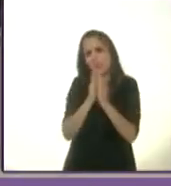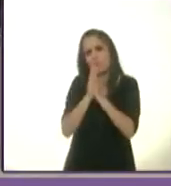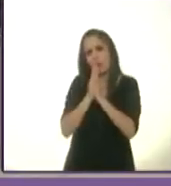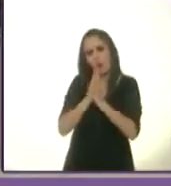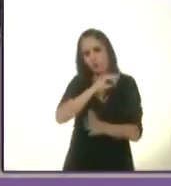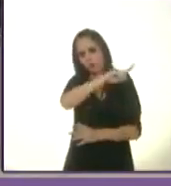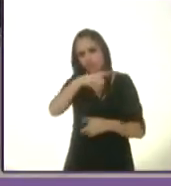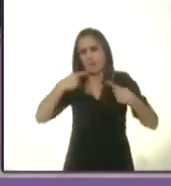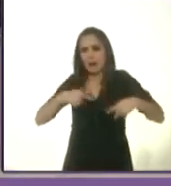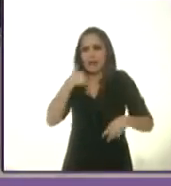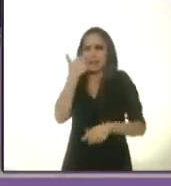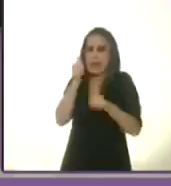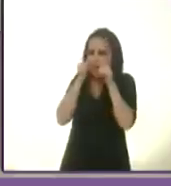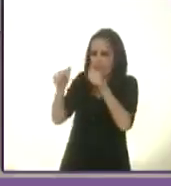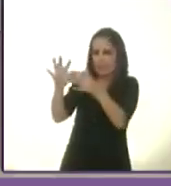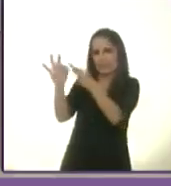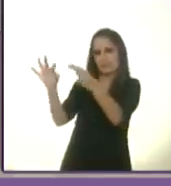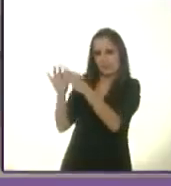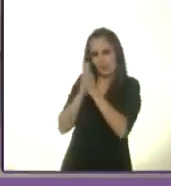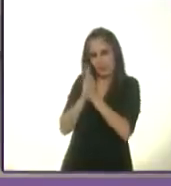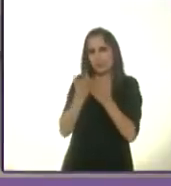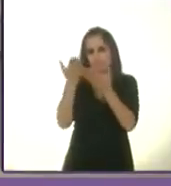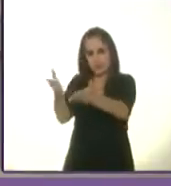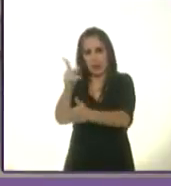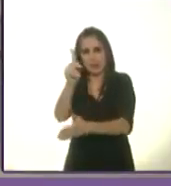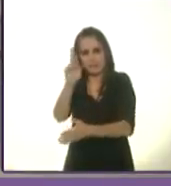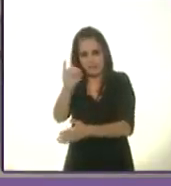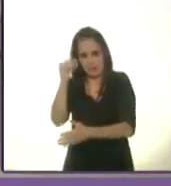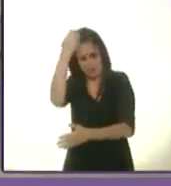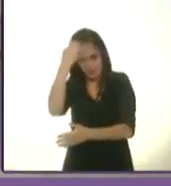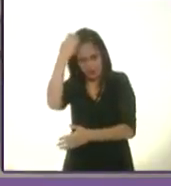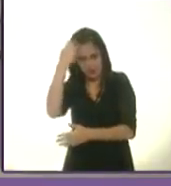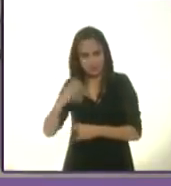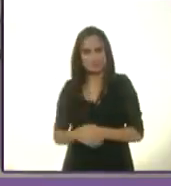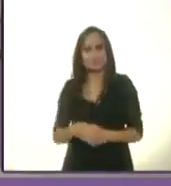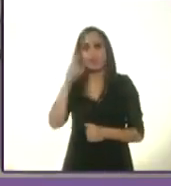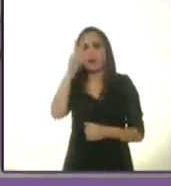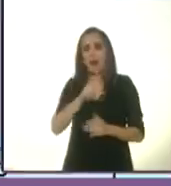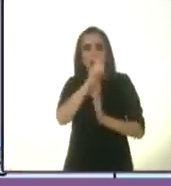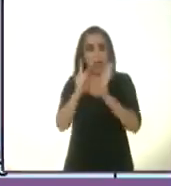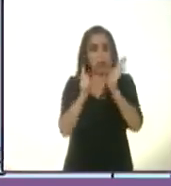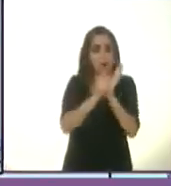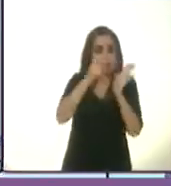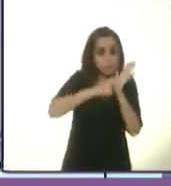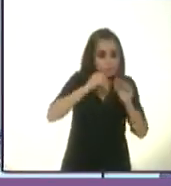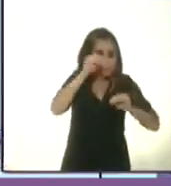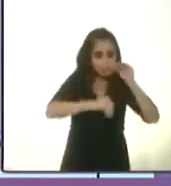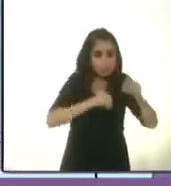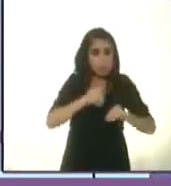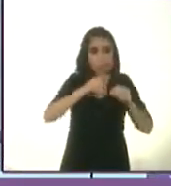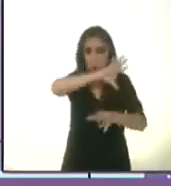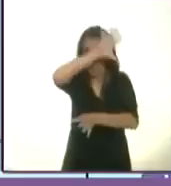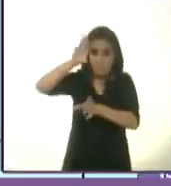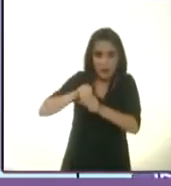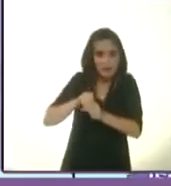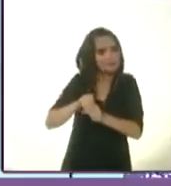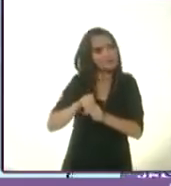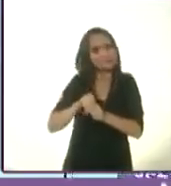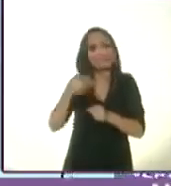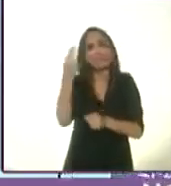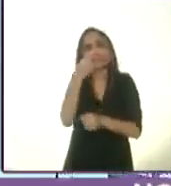eso en mente mikel arriola del pri le doy el uso de la voz gracias no hay reforma política completa si no resolvemos el tema de la